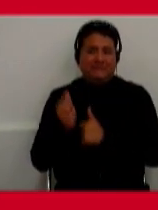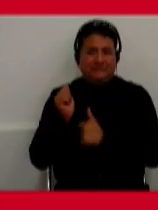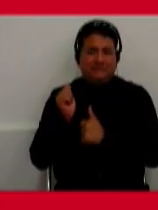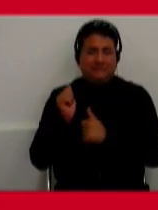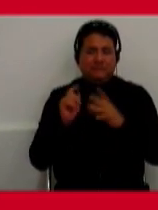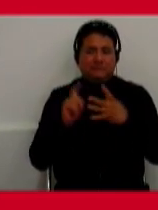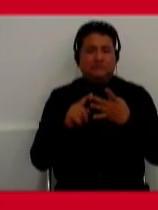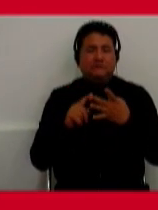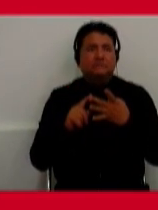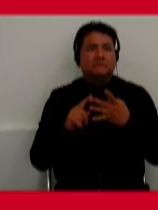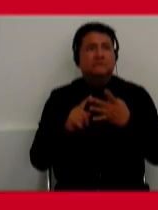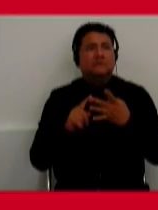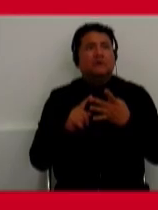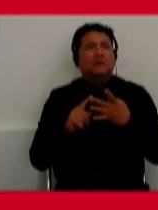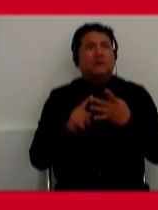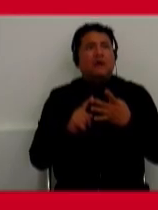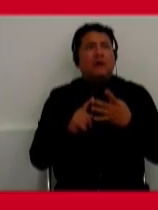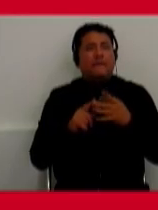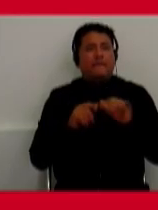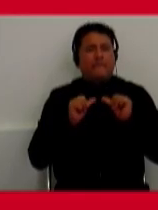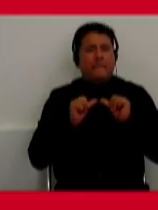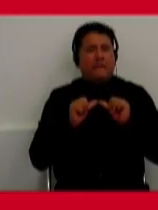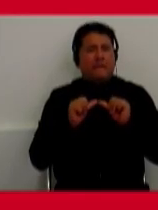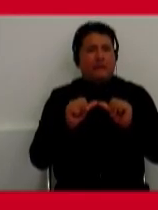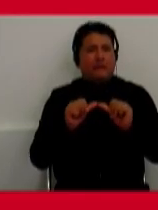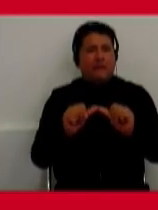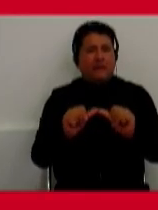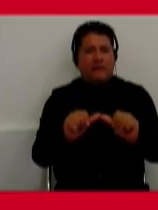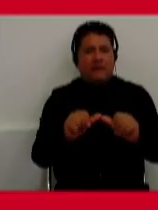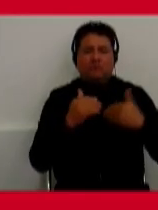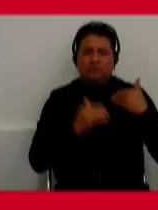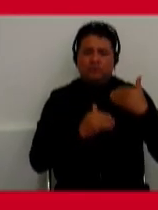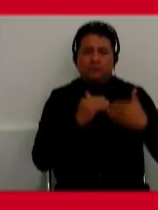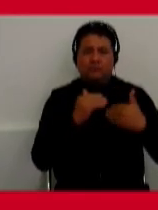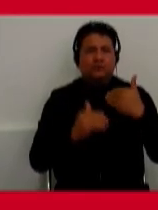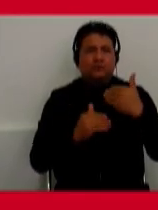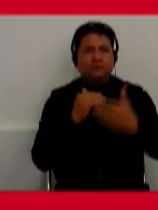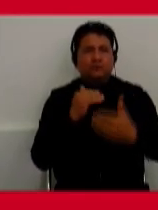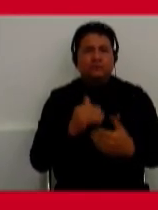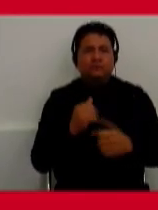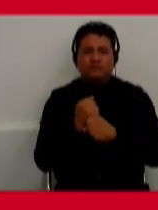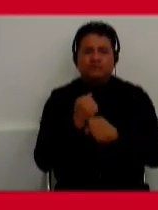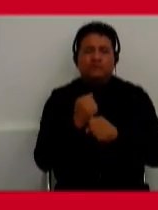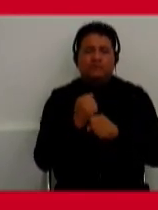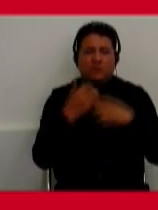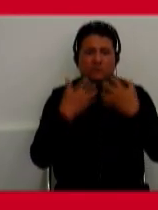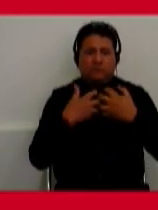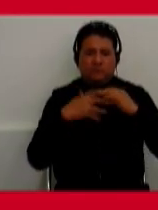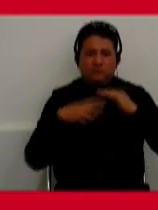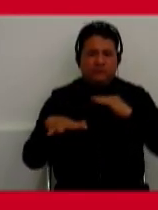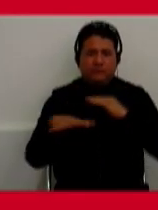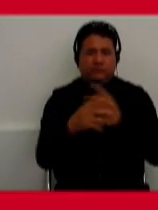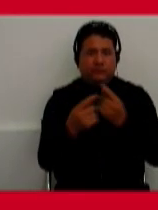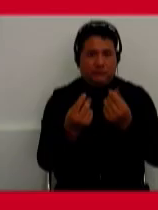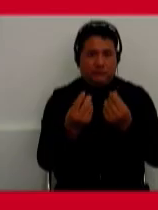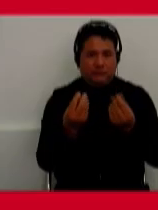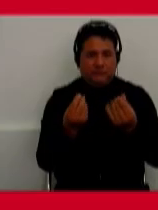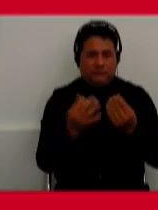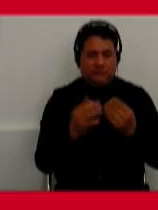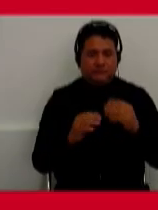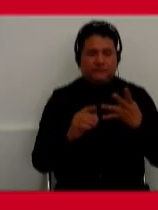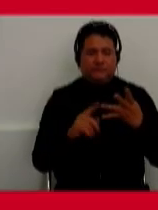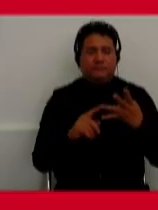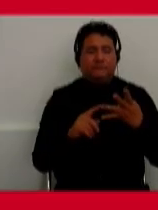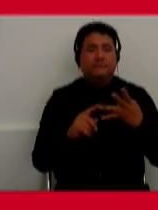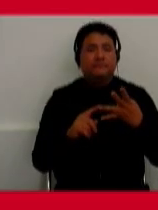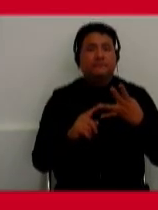HPRIs, estandarizar el proceso de gestión de geomecánica, un proceso de gestión geomecánica operacional,